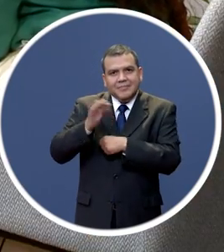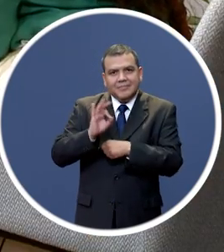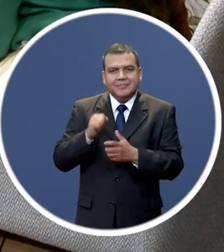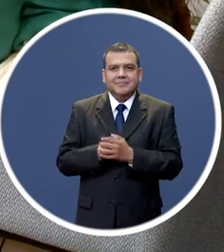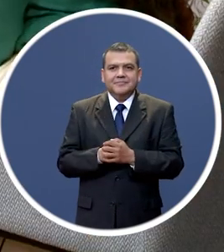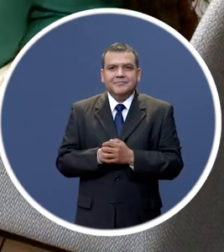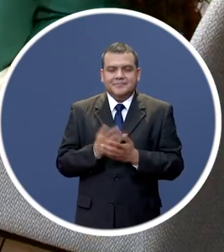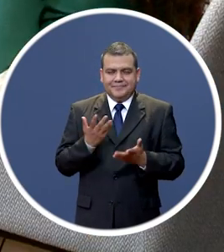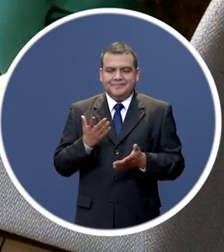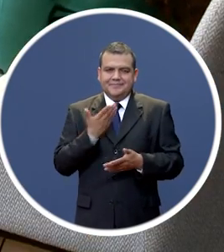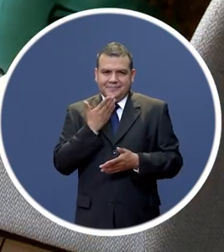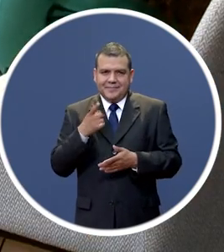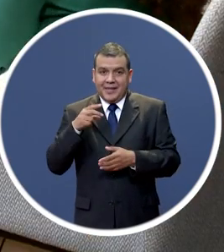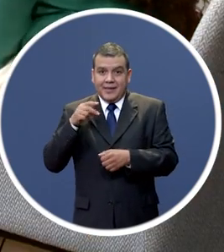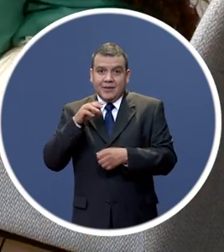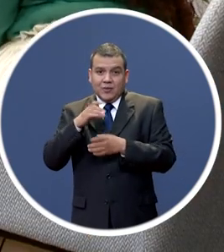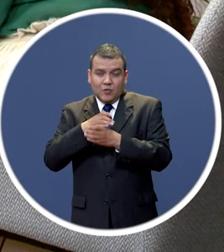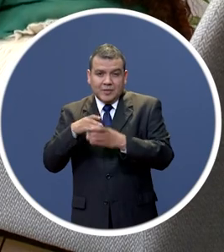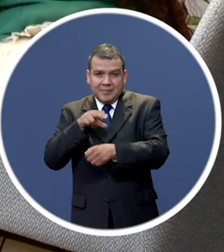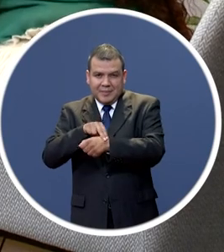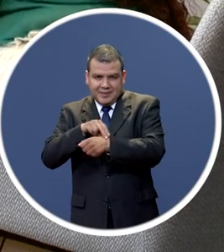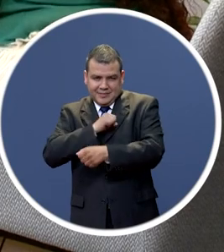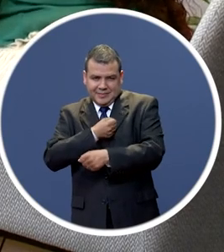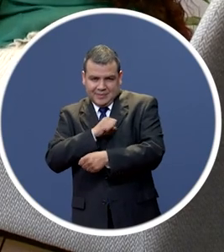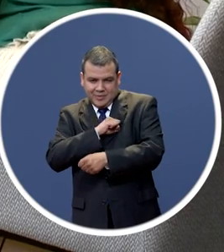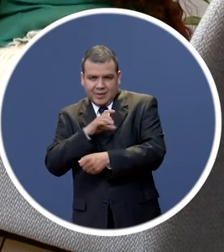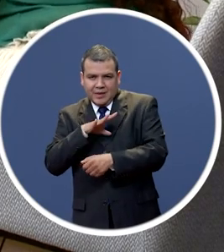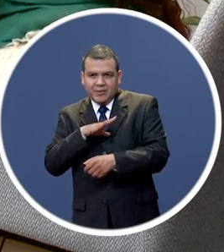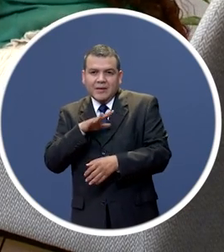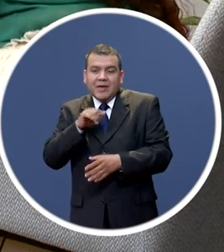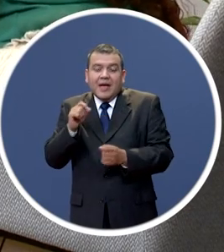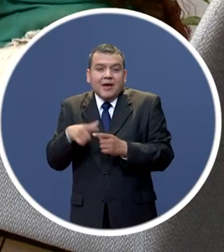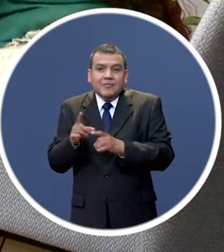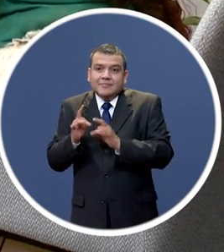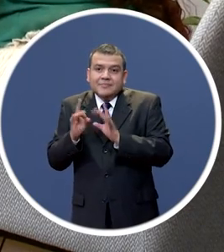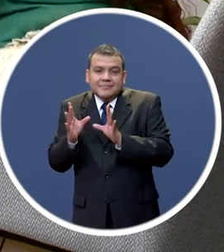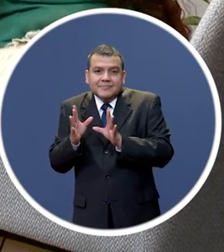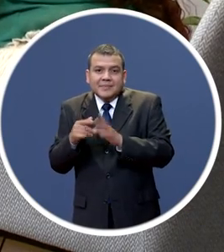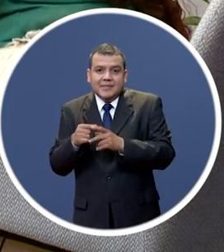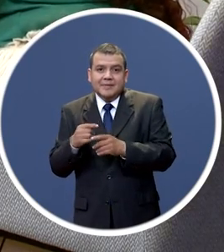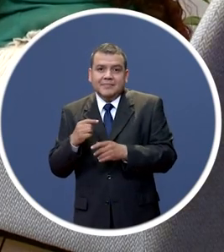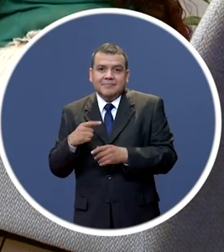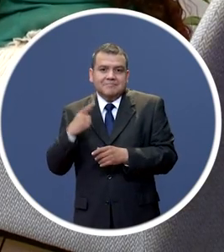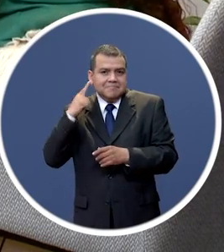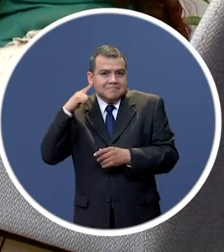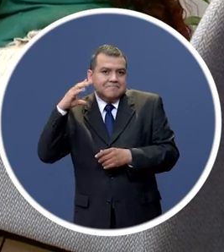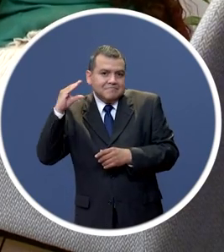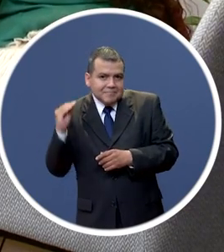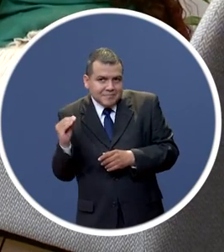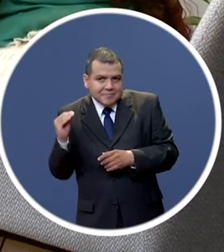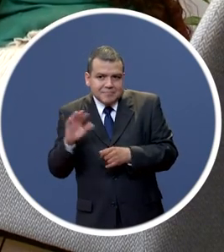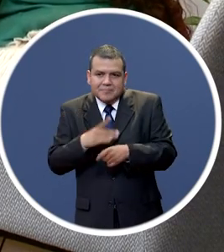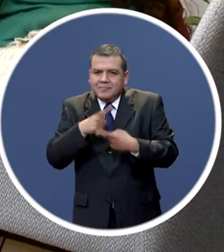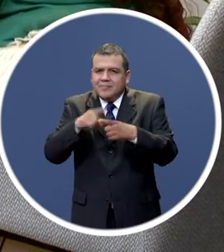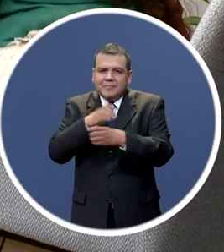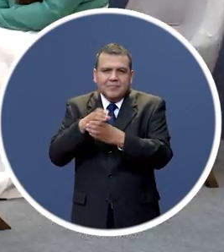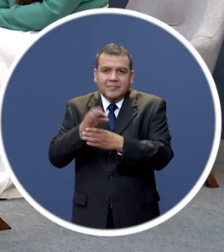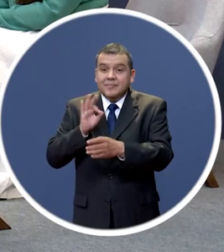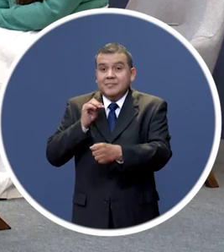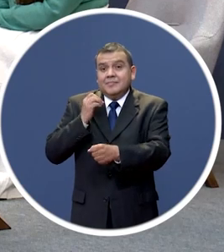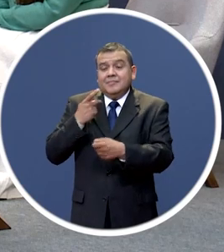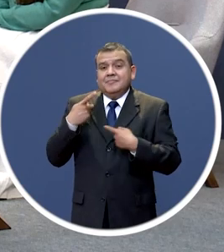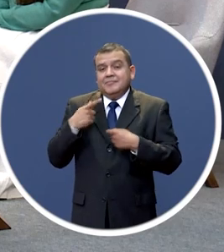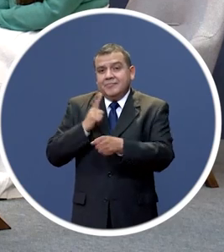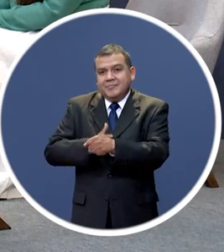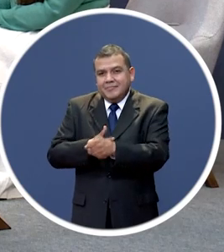lastima. Desde el punto de vista médico hay una condición de sordera que puede venir de diferentes orígenes. Ok. Desde una situación